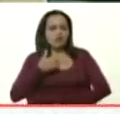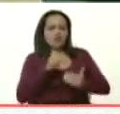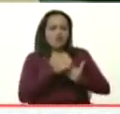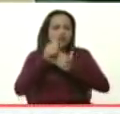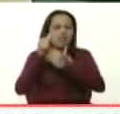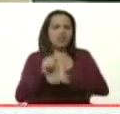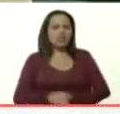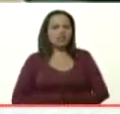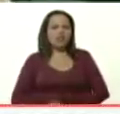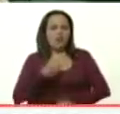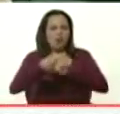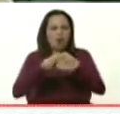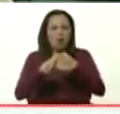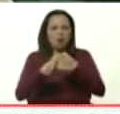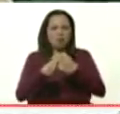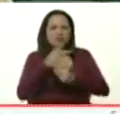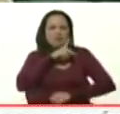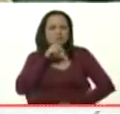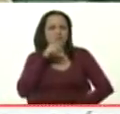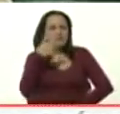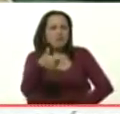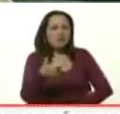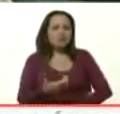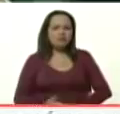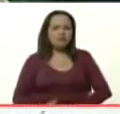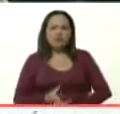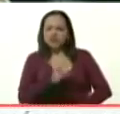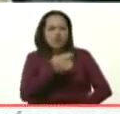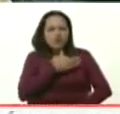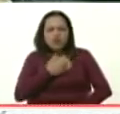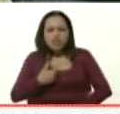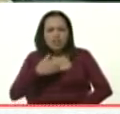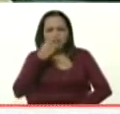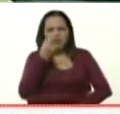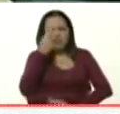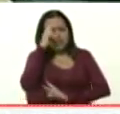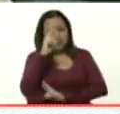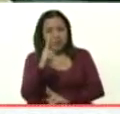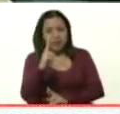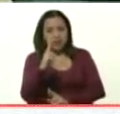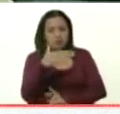legítimas. ¿Cómo se llama eso? Yo no quiero ser irrespetuoso con Iván Duque.